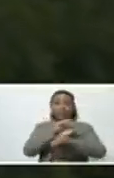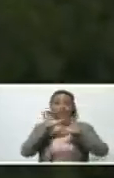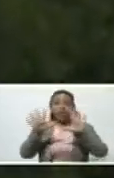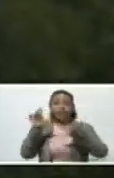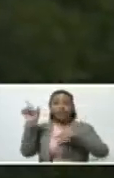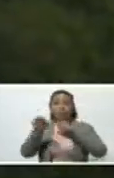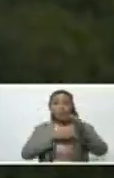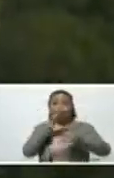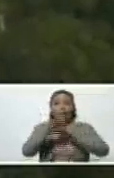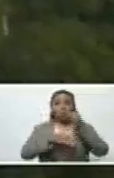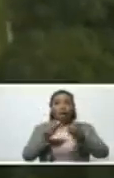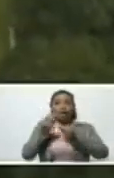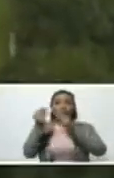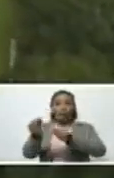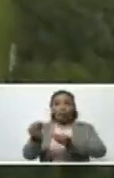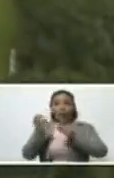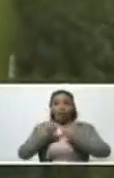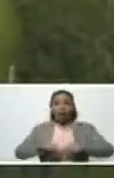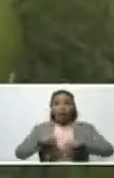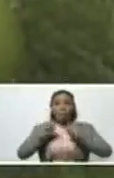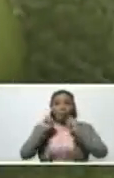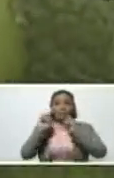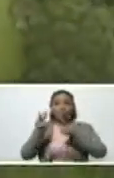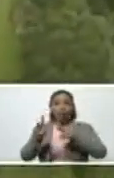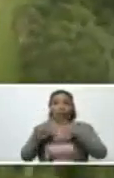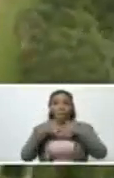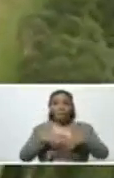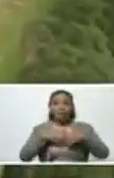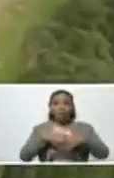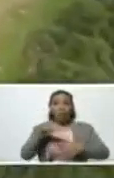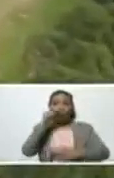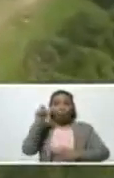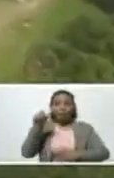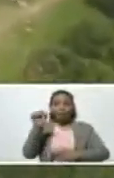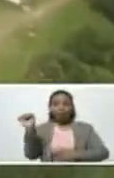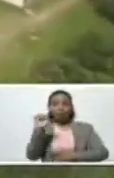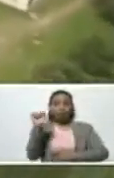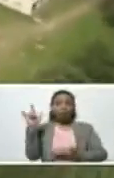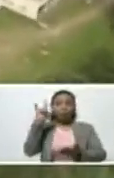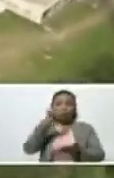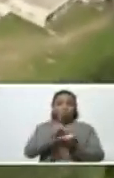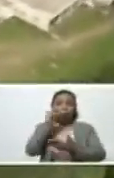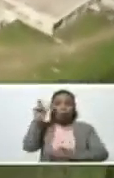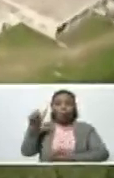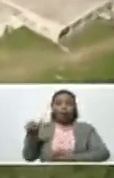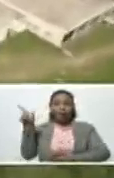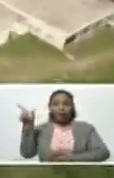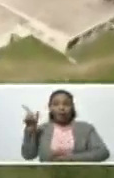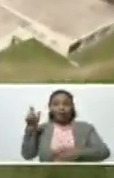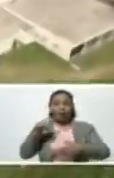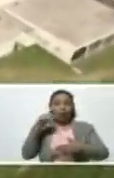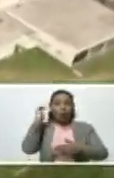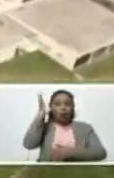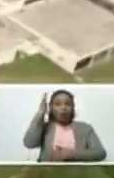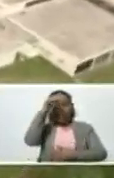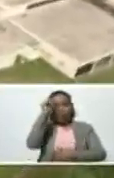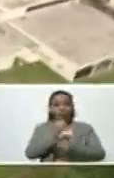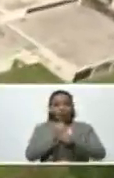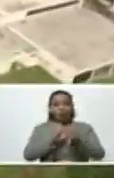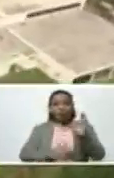explicación que ha dado en esta oportunidad el empresario y piloto Augusto Pradelli, como parte de esta jornada de trabajo que